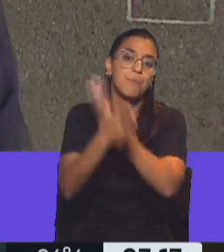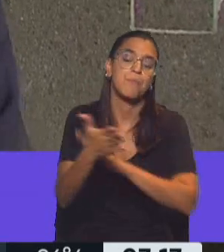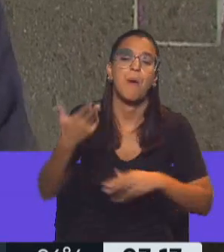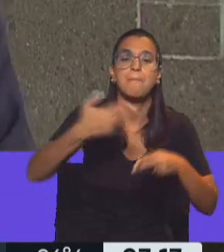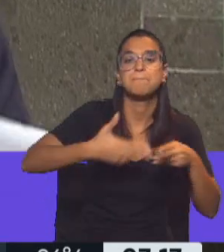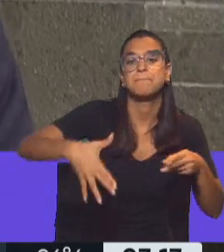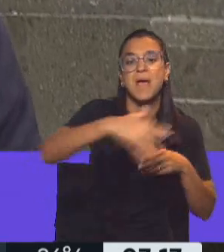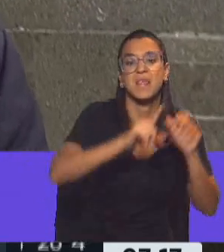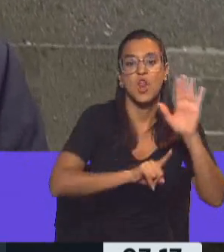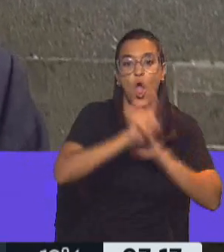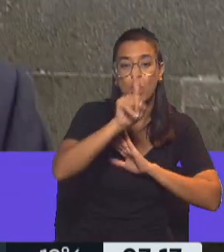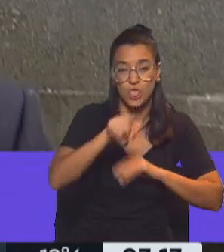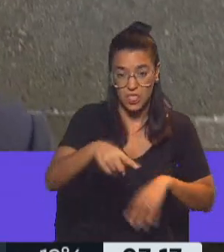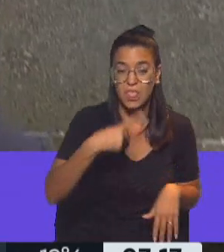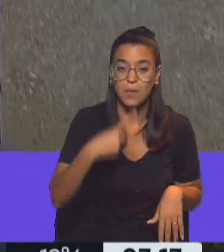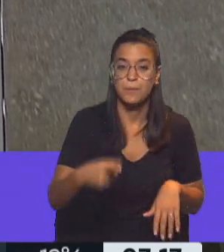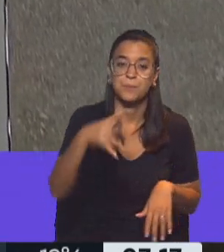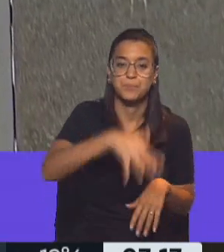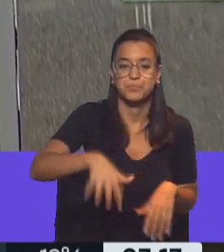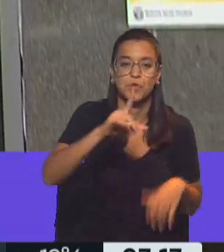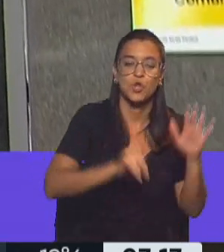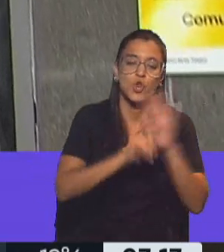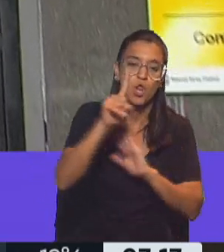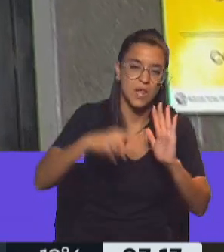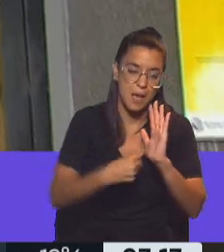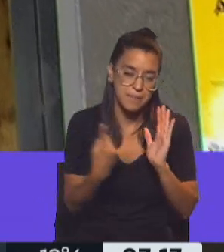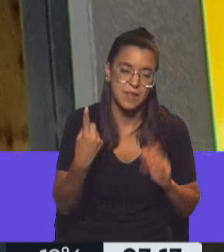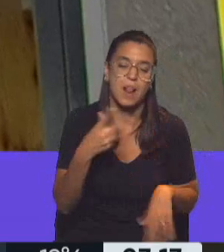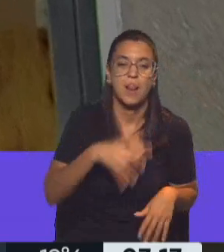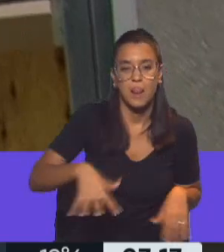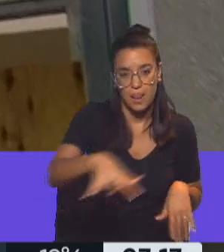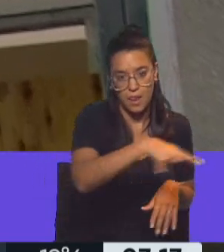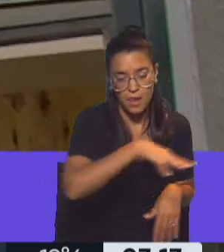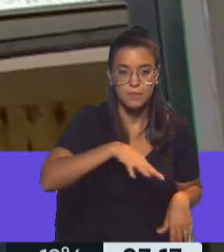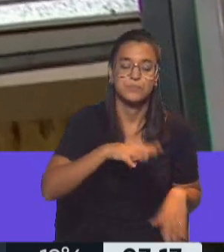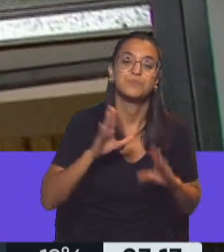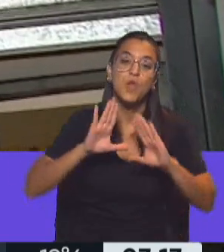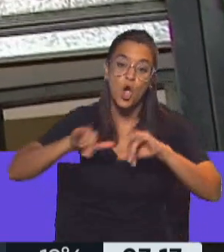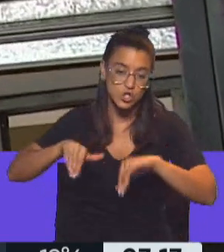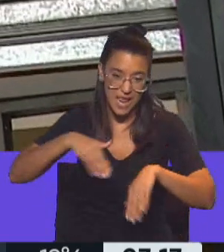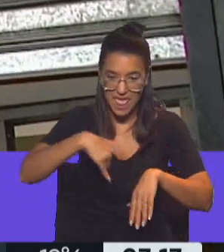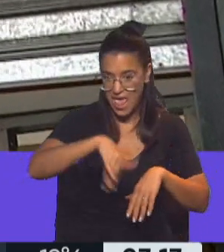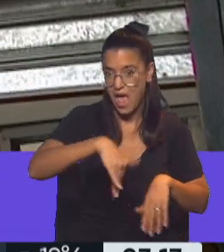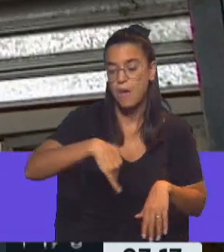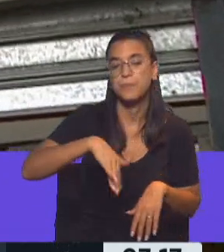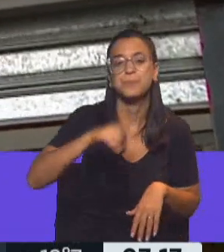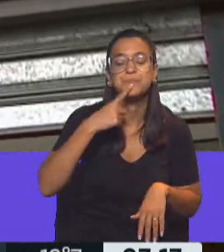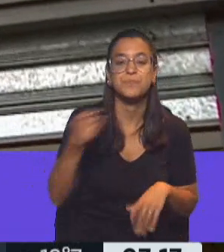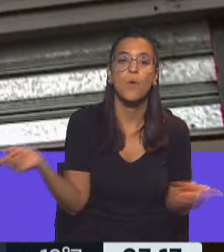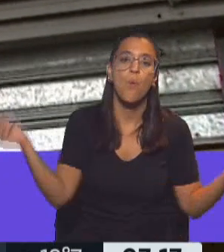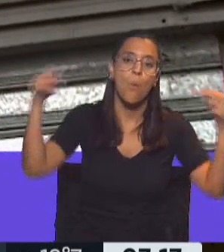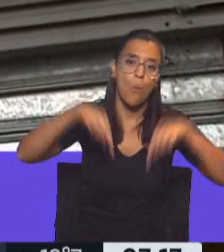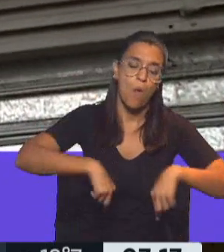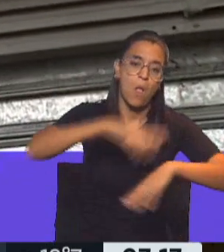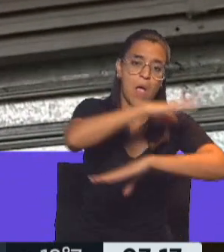norte esto es obviamente en la zona norte de la capital en la zona de la costanera por lo cual regresaron a su ciudad natal